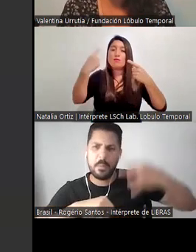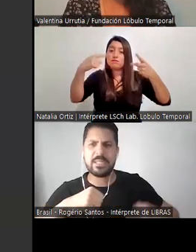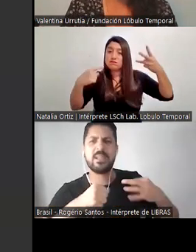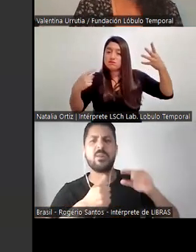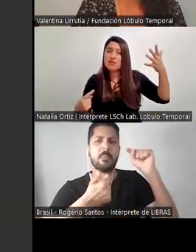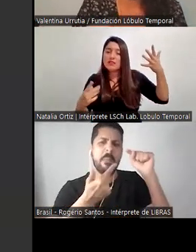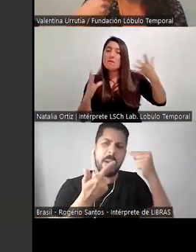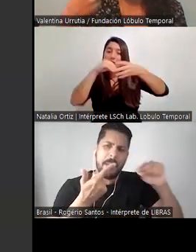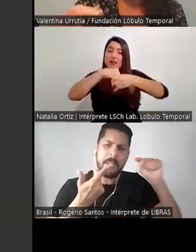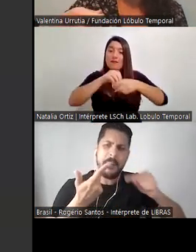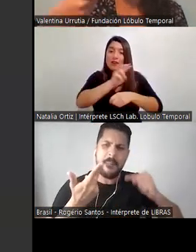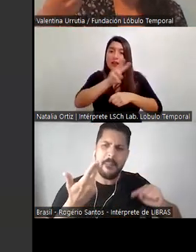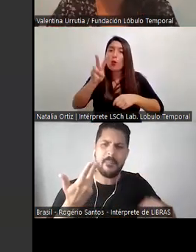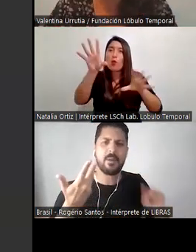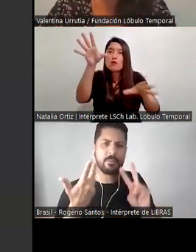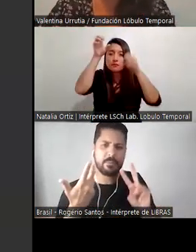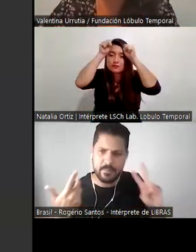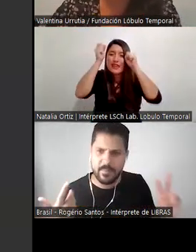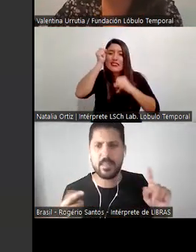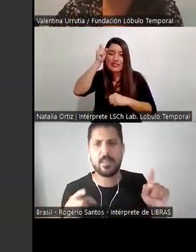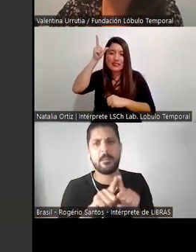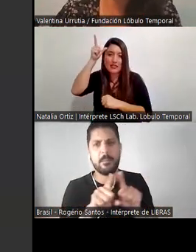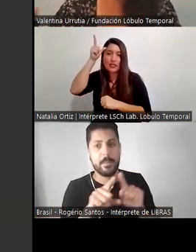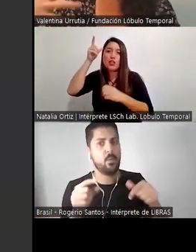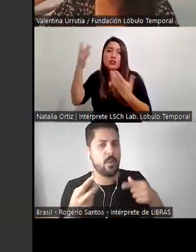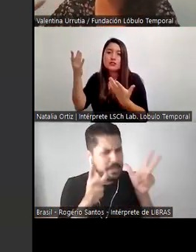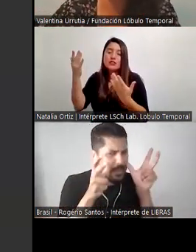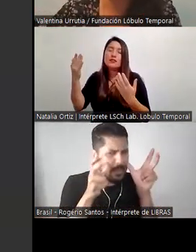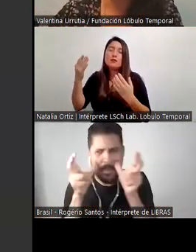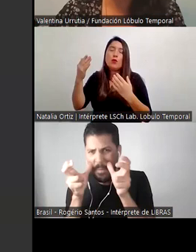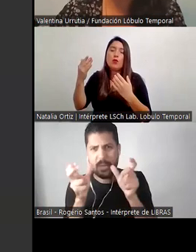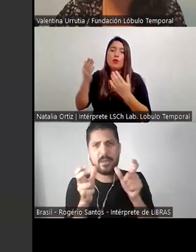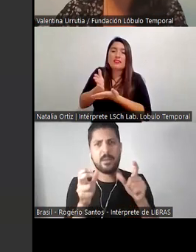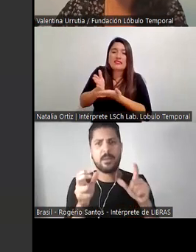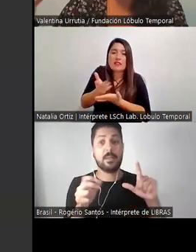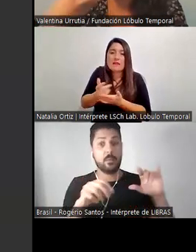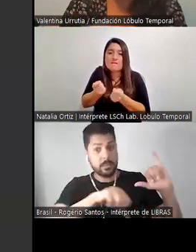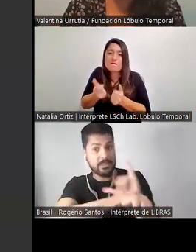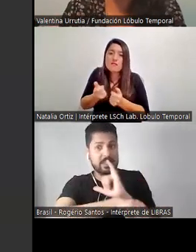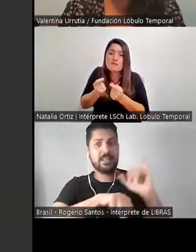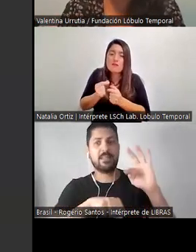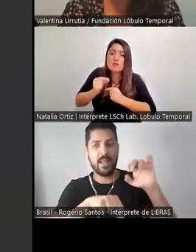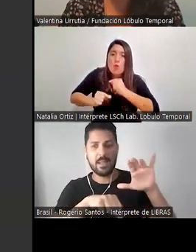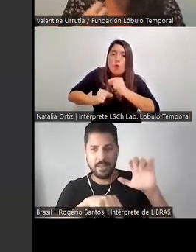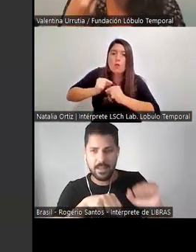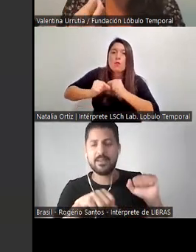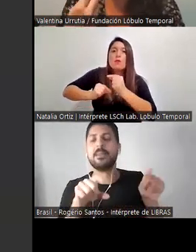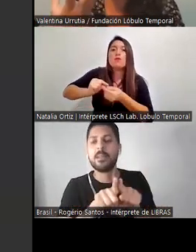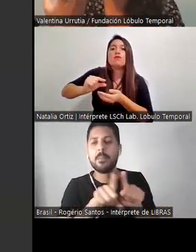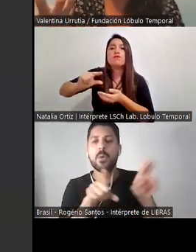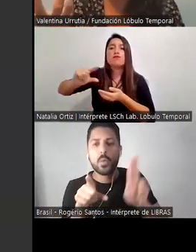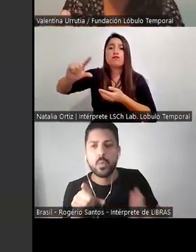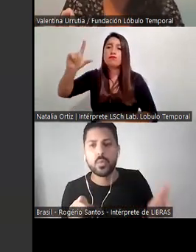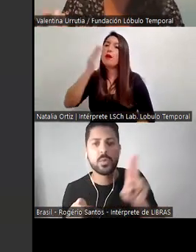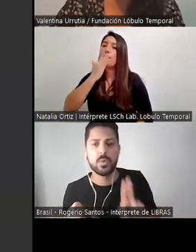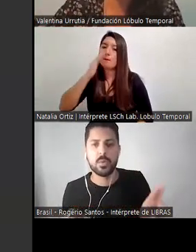vernáculo visual, ¿verdad? Entonces ahí es donde también se va perfeccionando la técnica y utilizando estas habilidades